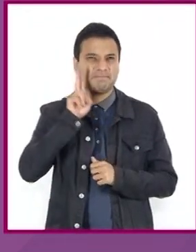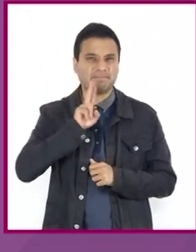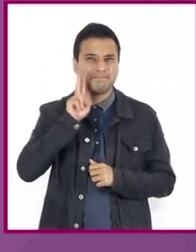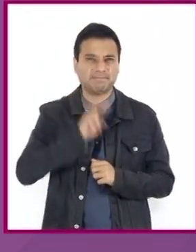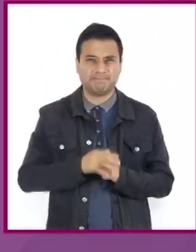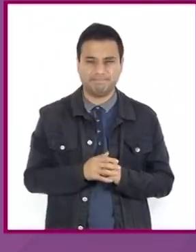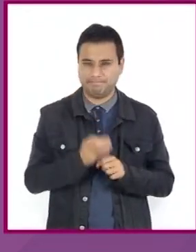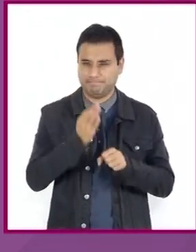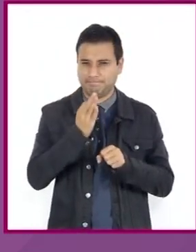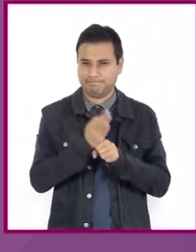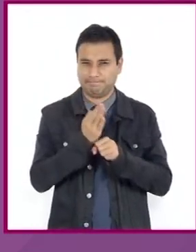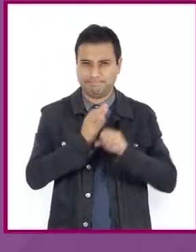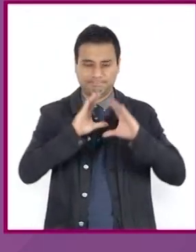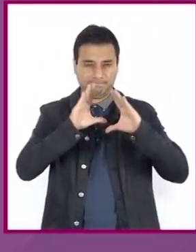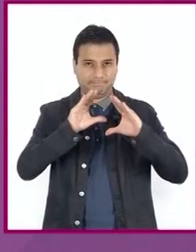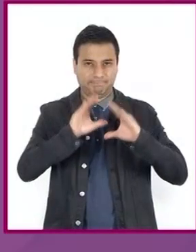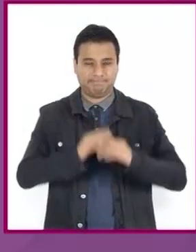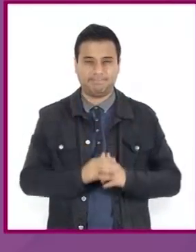este programa.